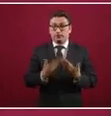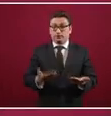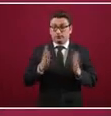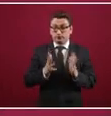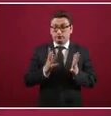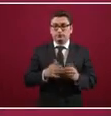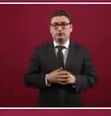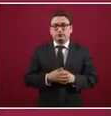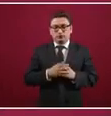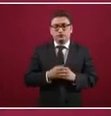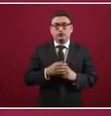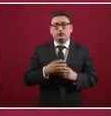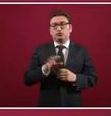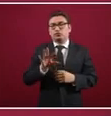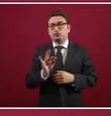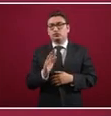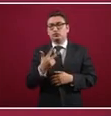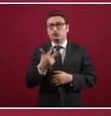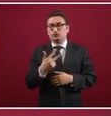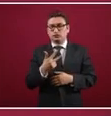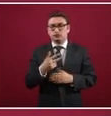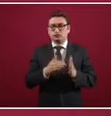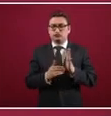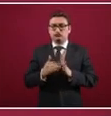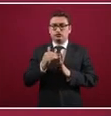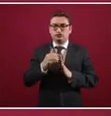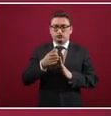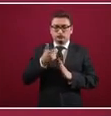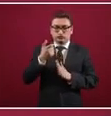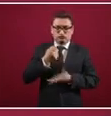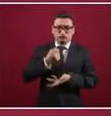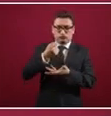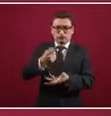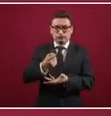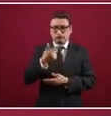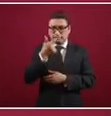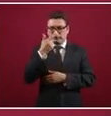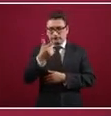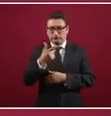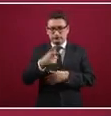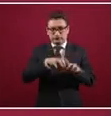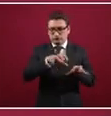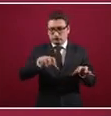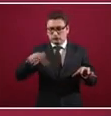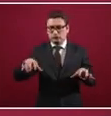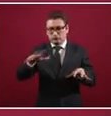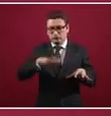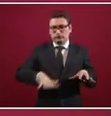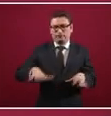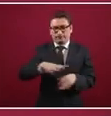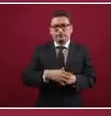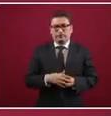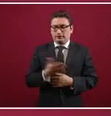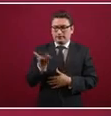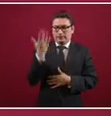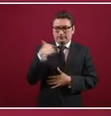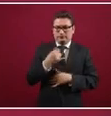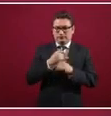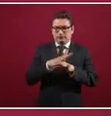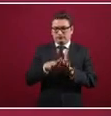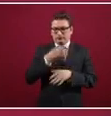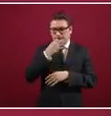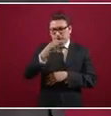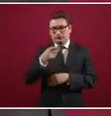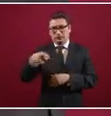hoy se han entregado cerca de 48 millones de pesos a siete comisiones locales que son quienes en una primera etapa ya habíamos informado habían